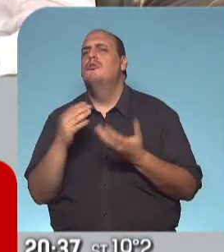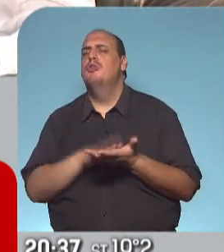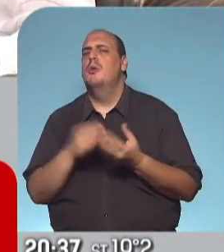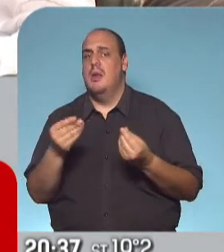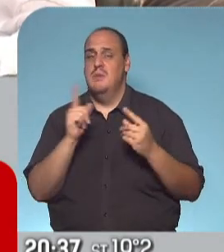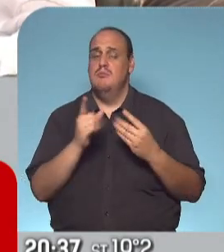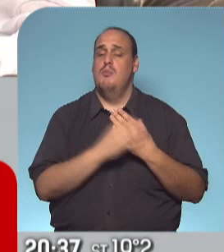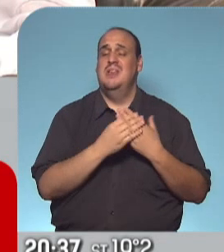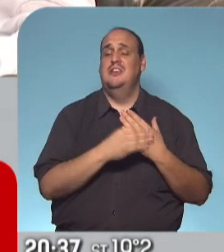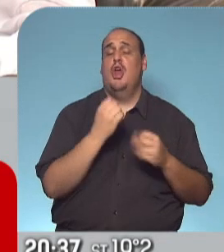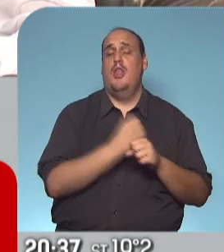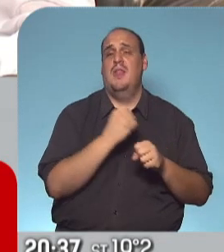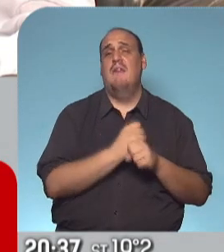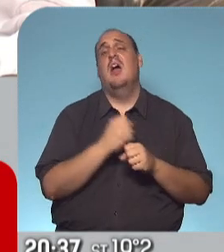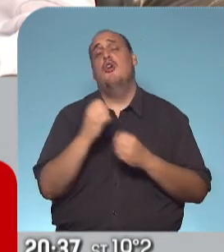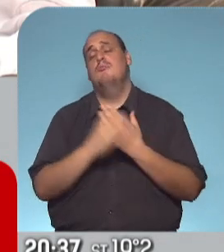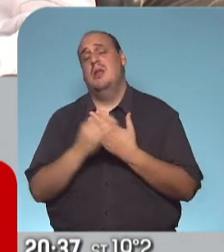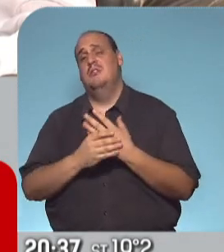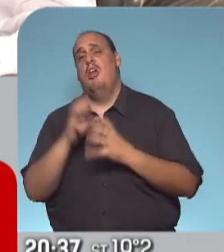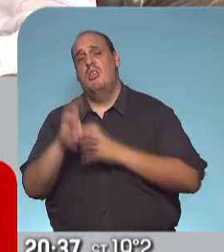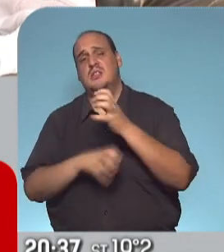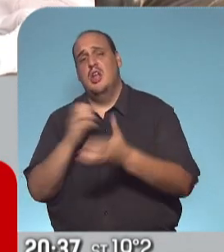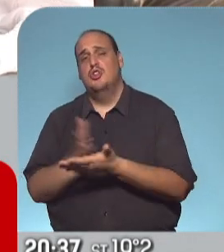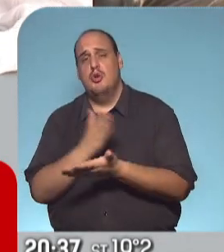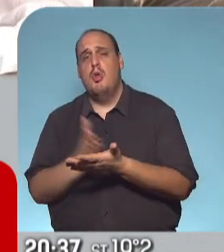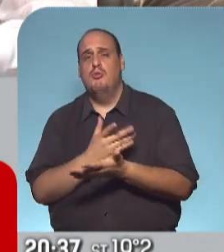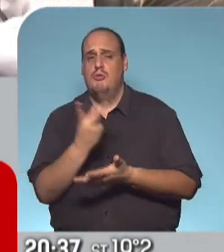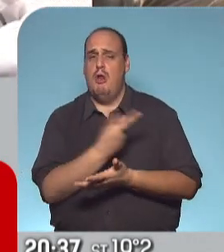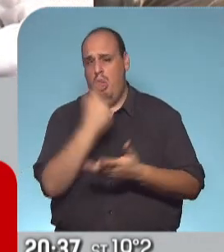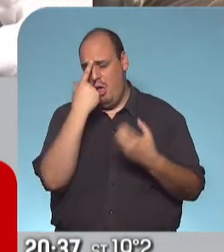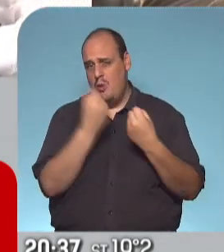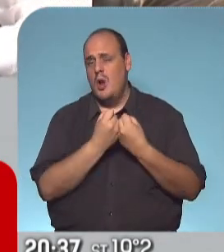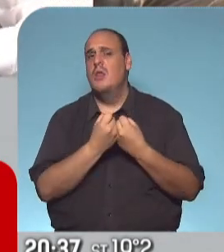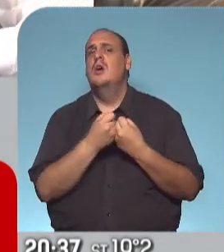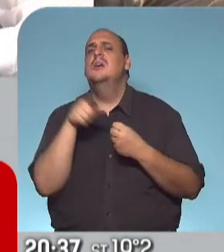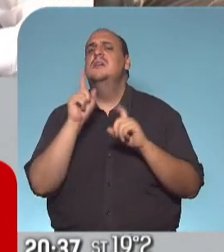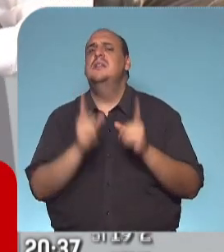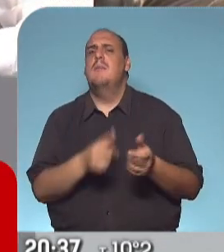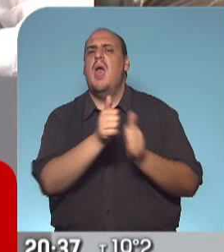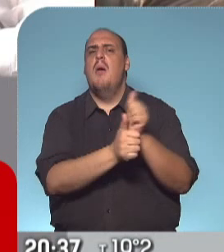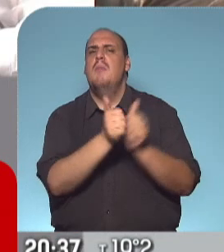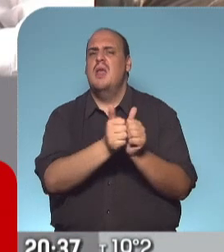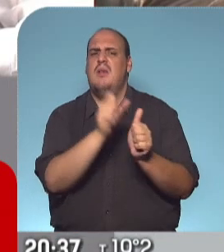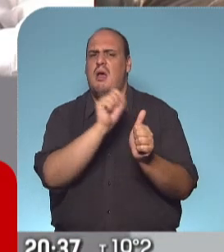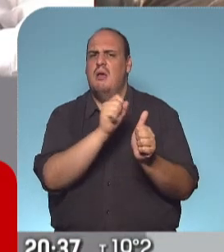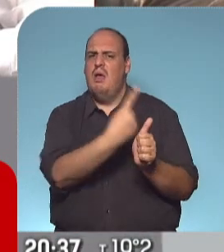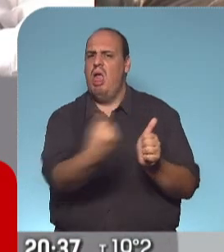de Trabajo y del Desarrollo Productivo? ¿Y cómo cree que a partir de ahora la economía de las empresas va a evolucionar?